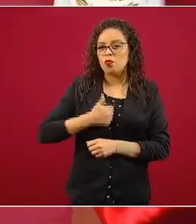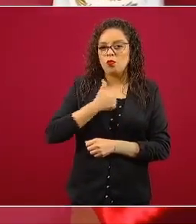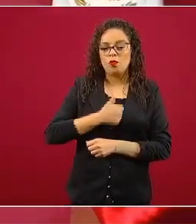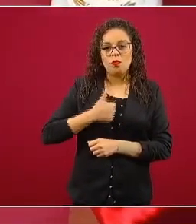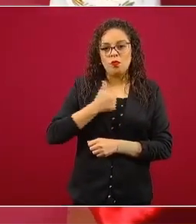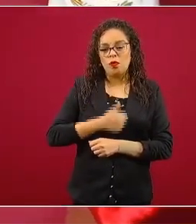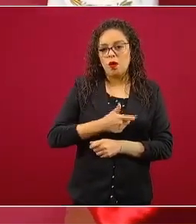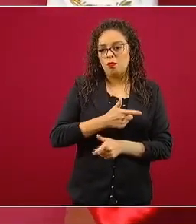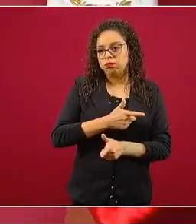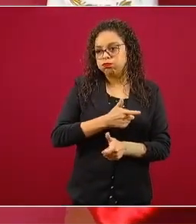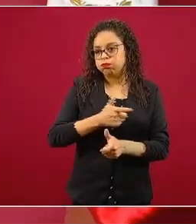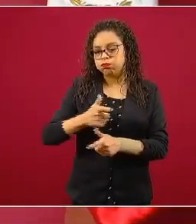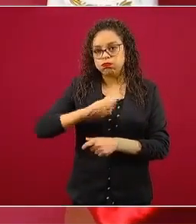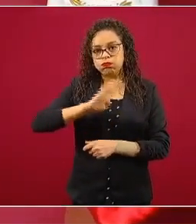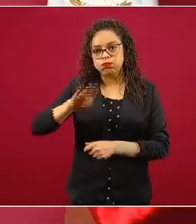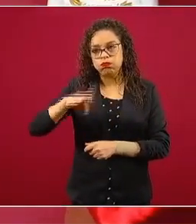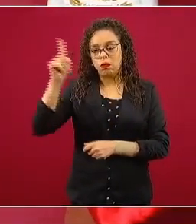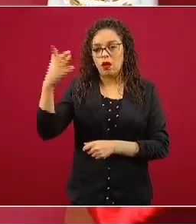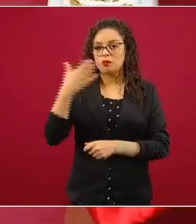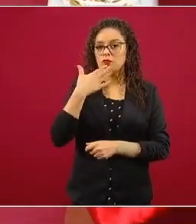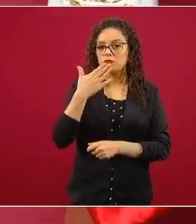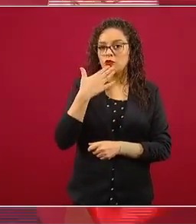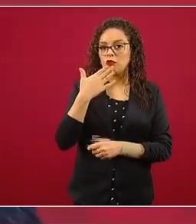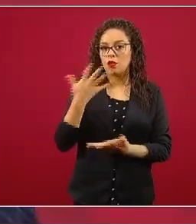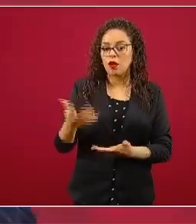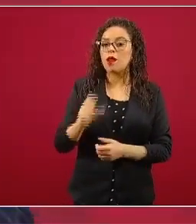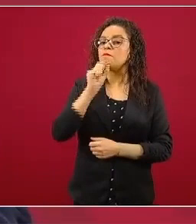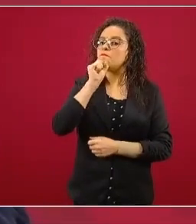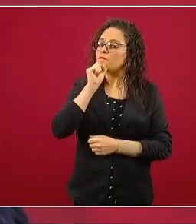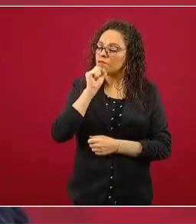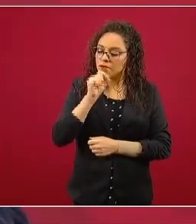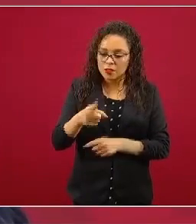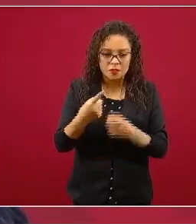Sonora, en Bavispe, también me habló